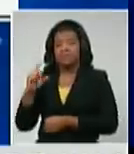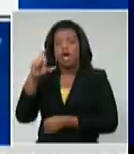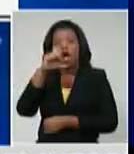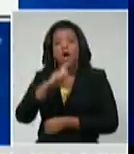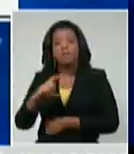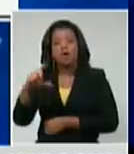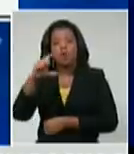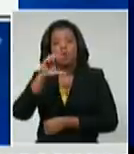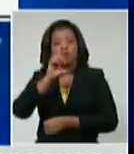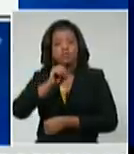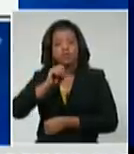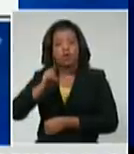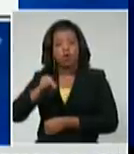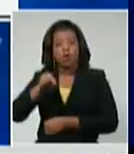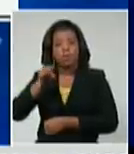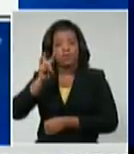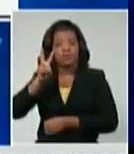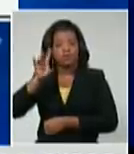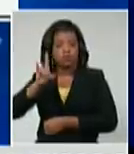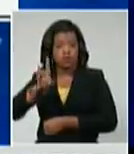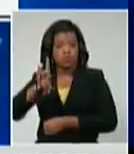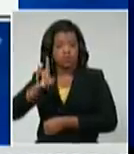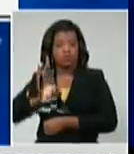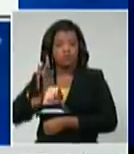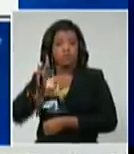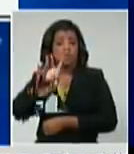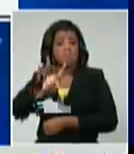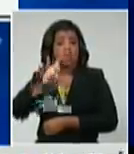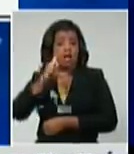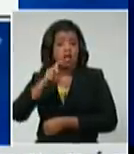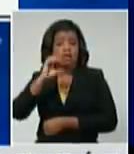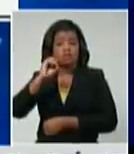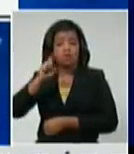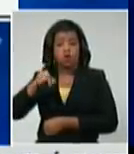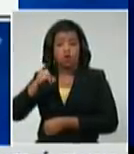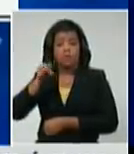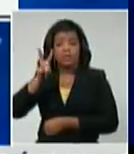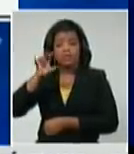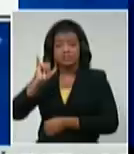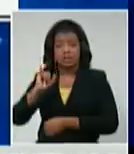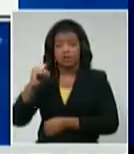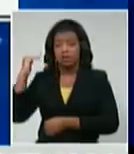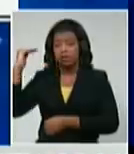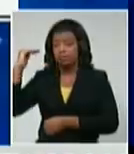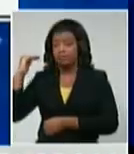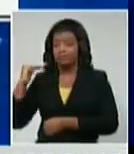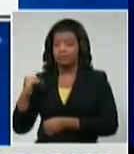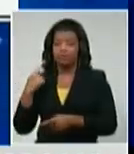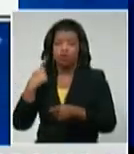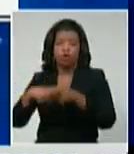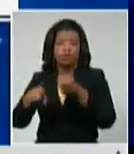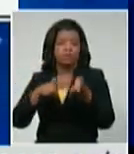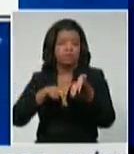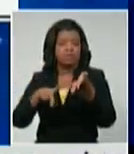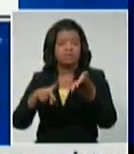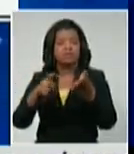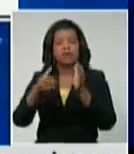Clara 0,26 y el resto de los territorios, Matanzas,